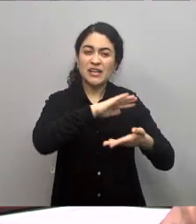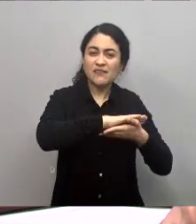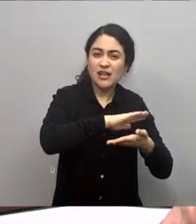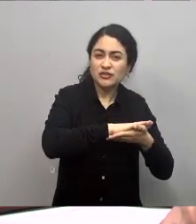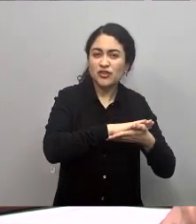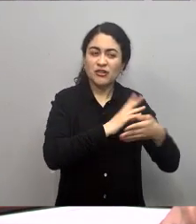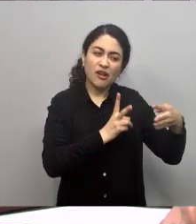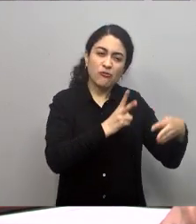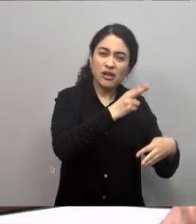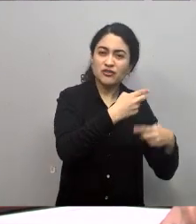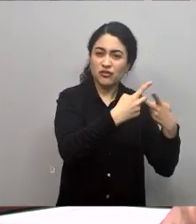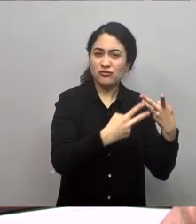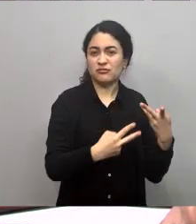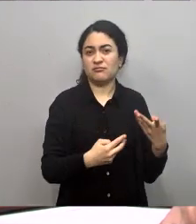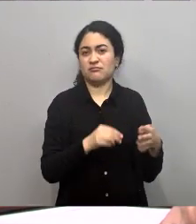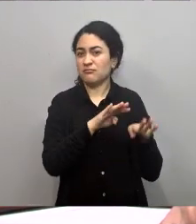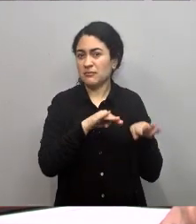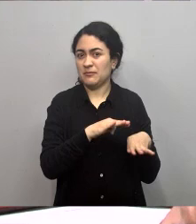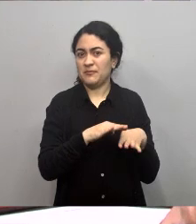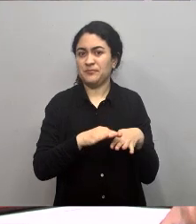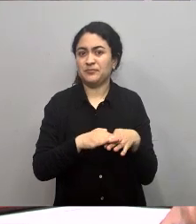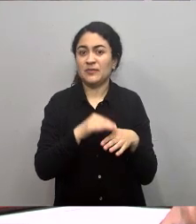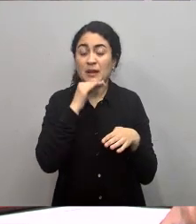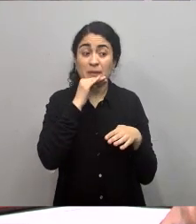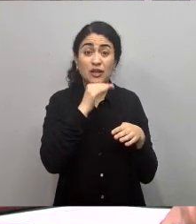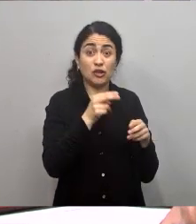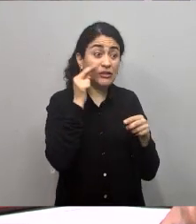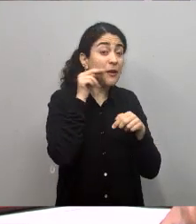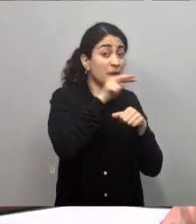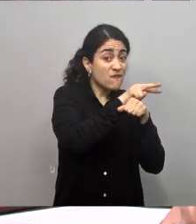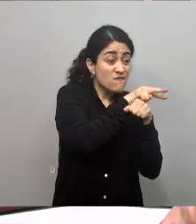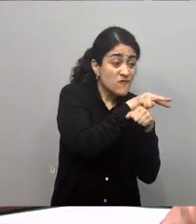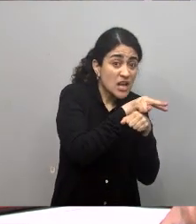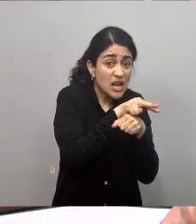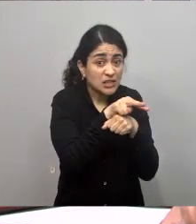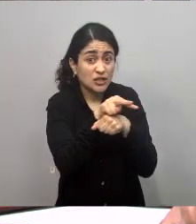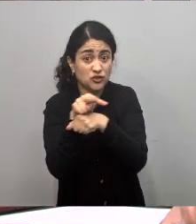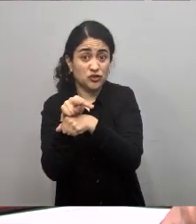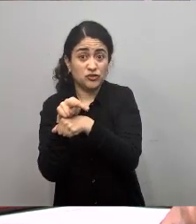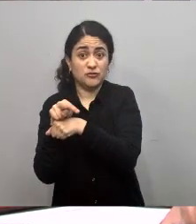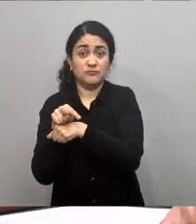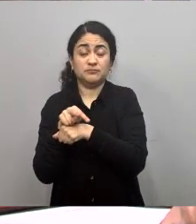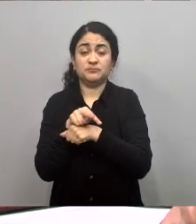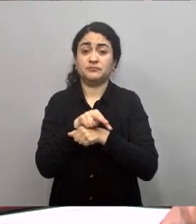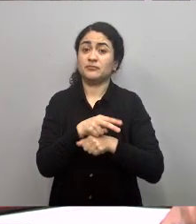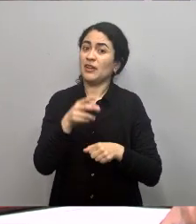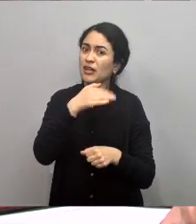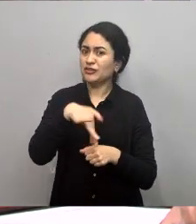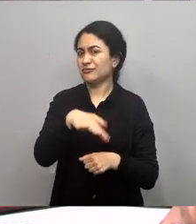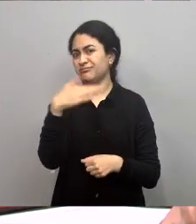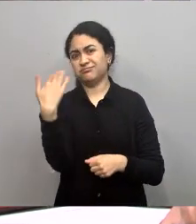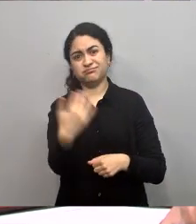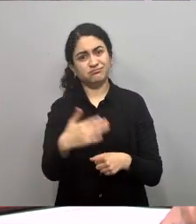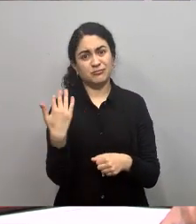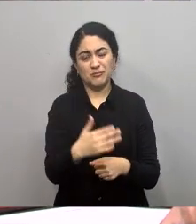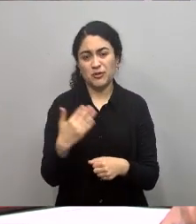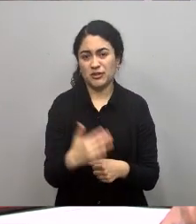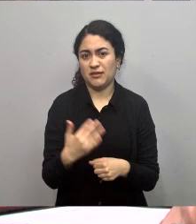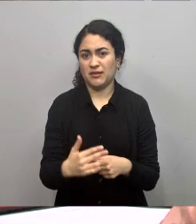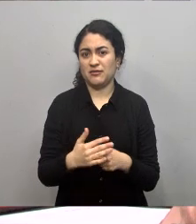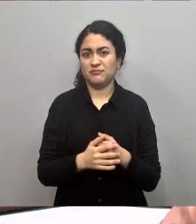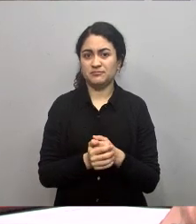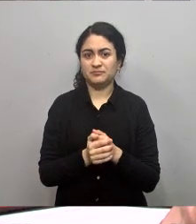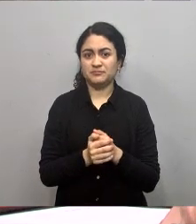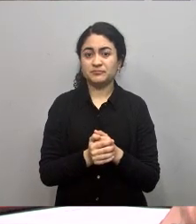de la obra. No solamente la ejecución, incluso la fiscalización. Y eso lo hemos pedido de manera muy, muy fuerte. En el